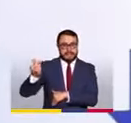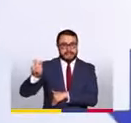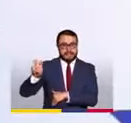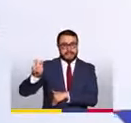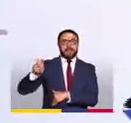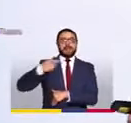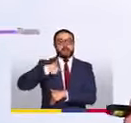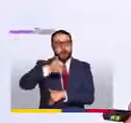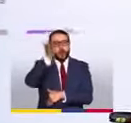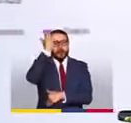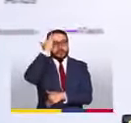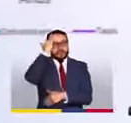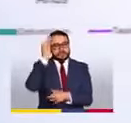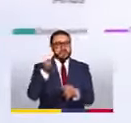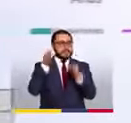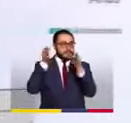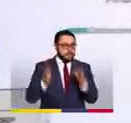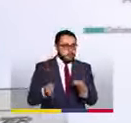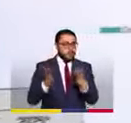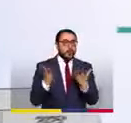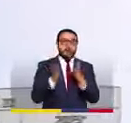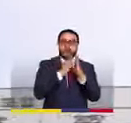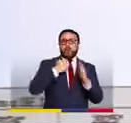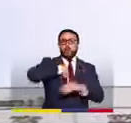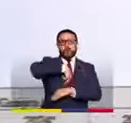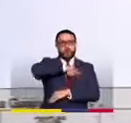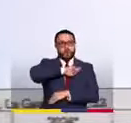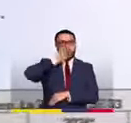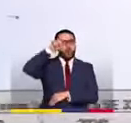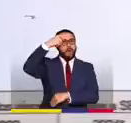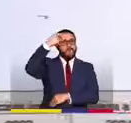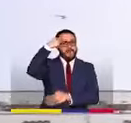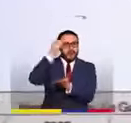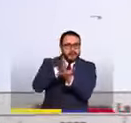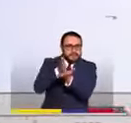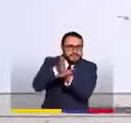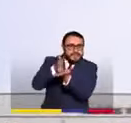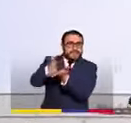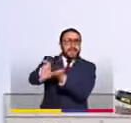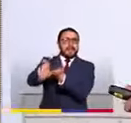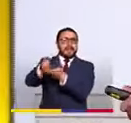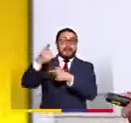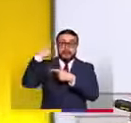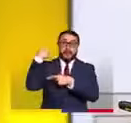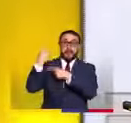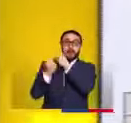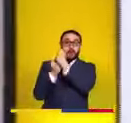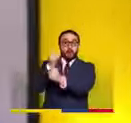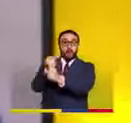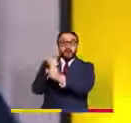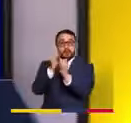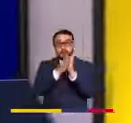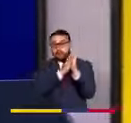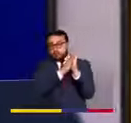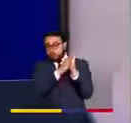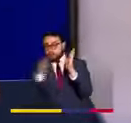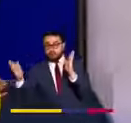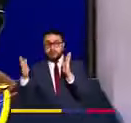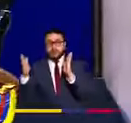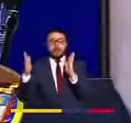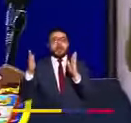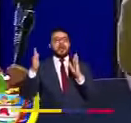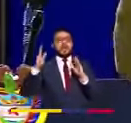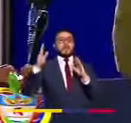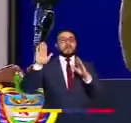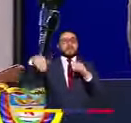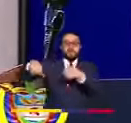convencido que si seguimos en el gobierno el año entrante, y un gobierno con